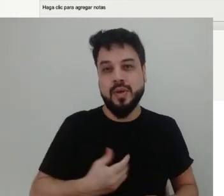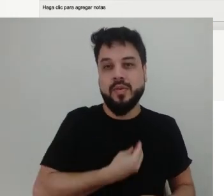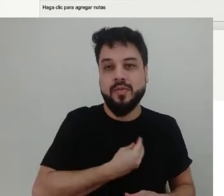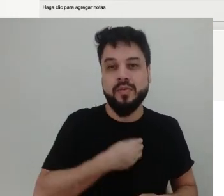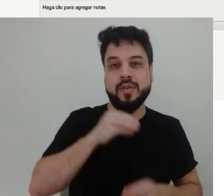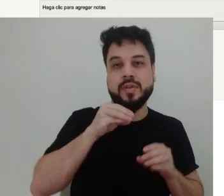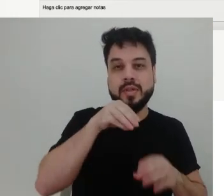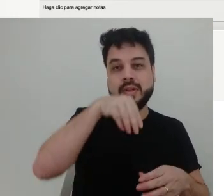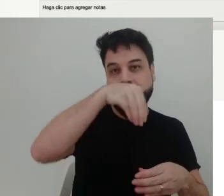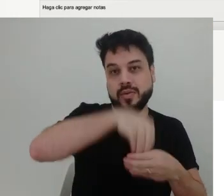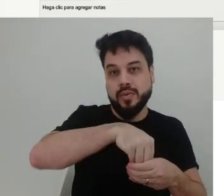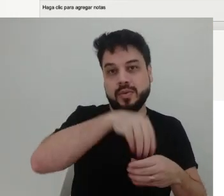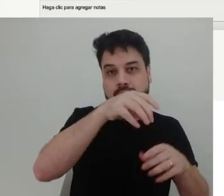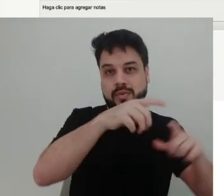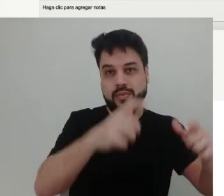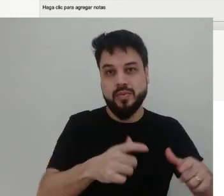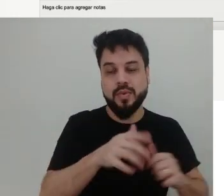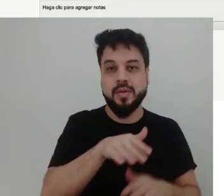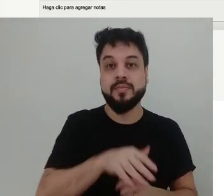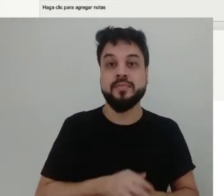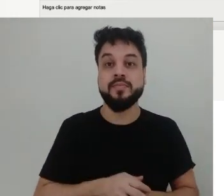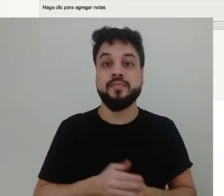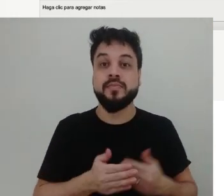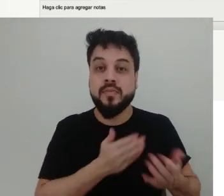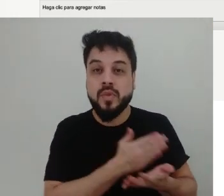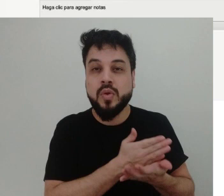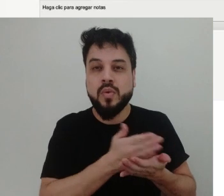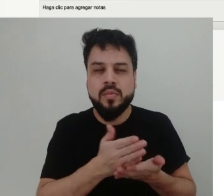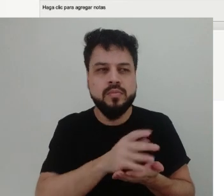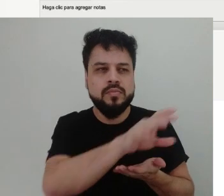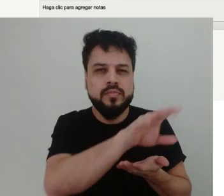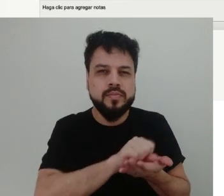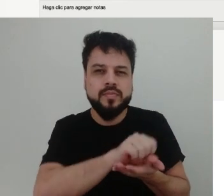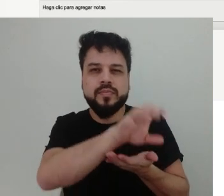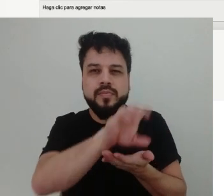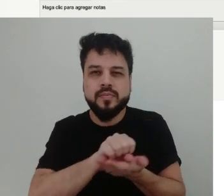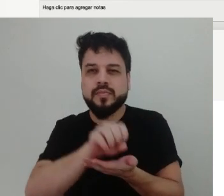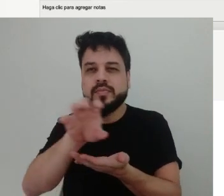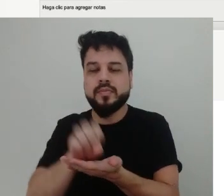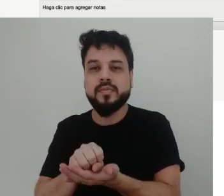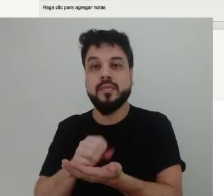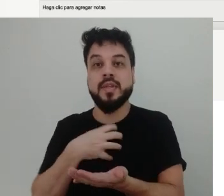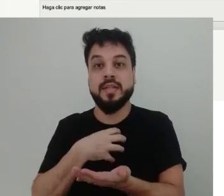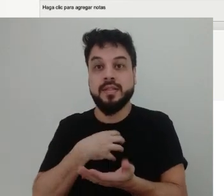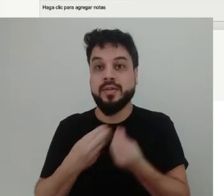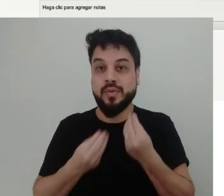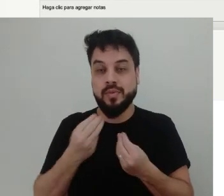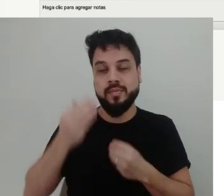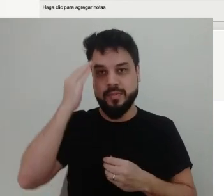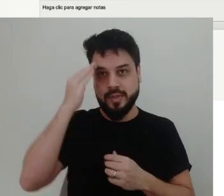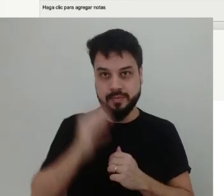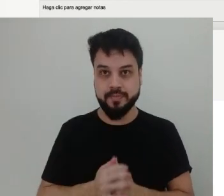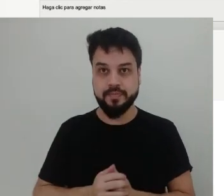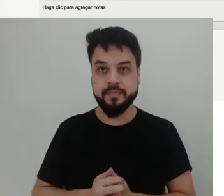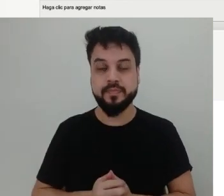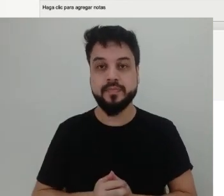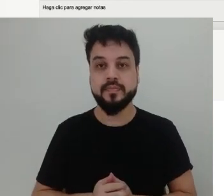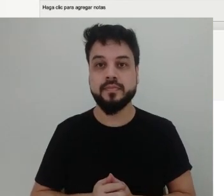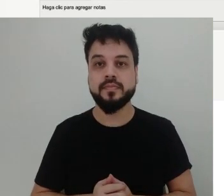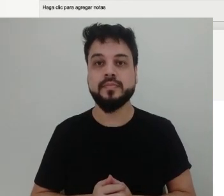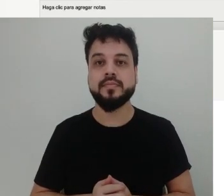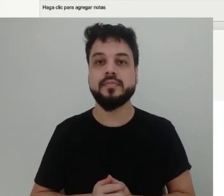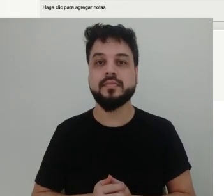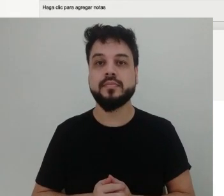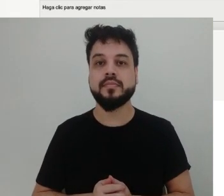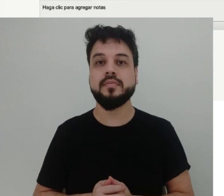segmentación del conocimiento, que se hace mayor a medida que la ciencia solamente disciplinar no logra ser sustentable en el tiempo y responder a las grandes problemáticas que